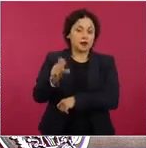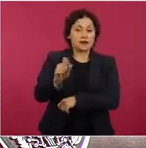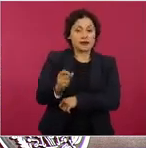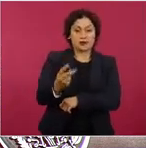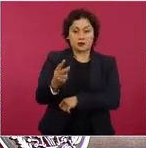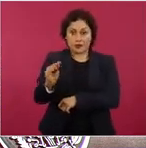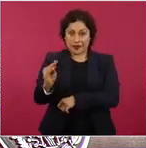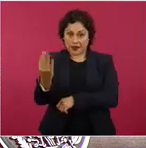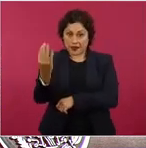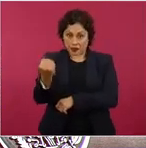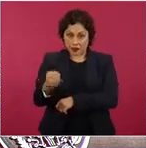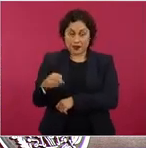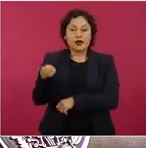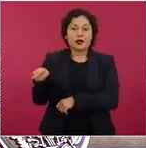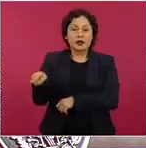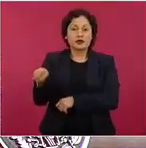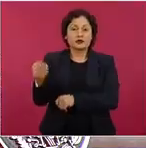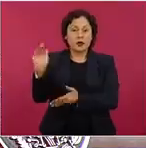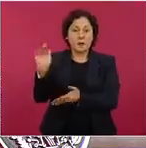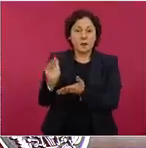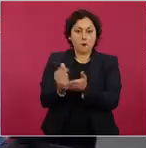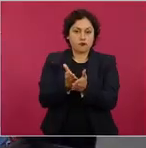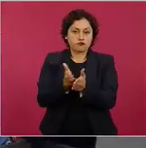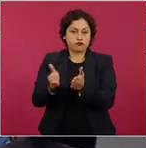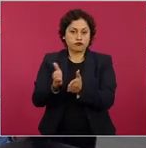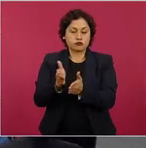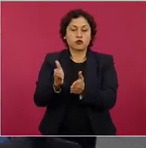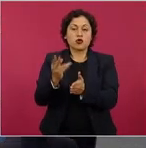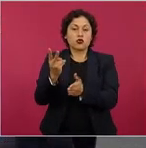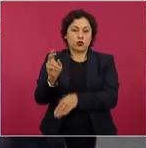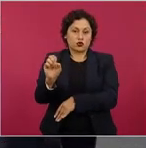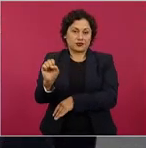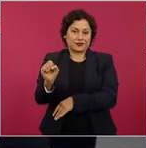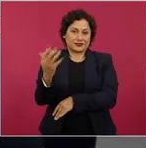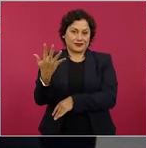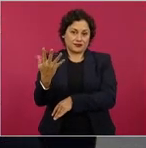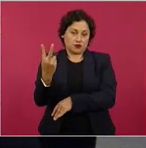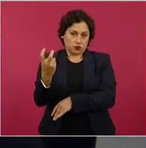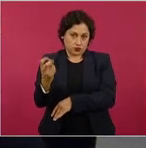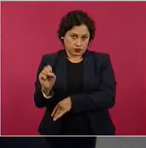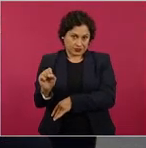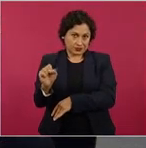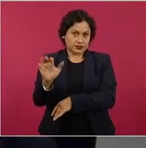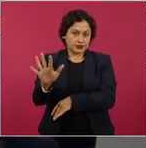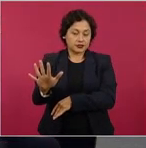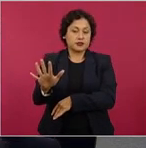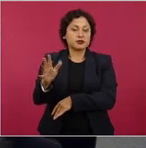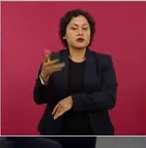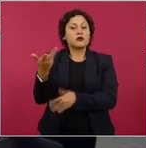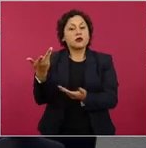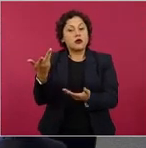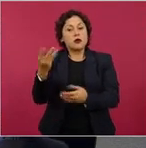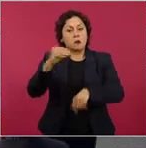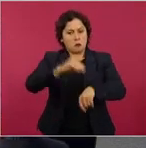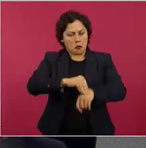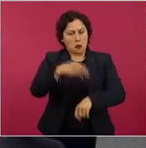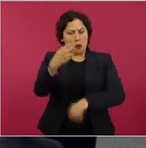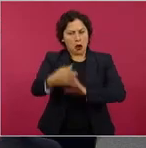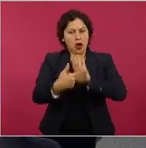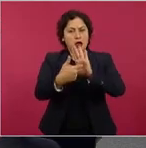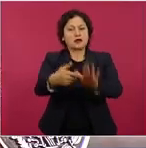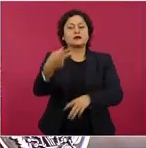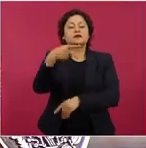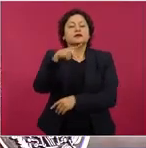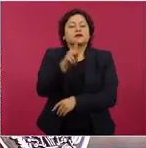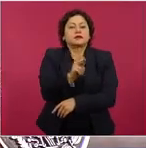22.99, 2.65. Es el margen, pero también si no tomamos en cuenta